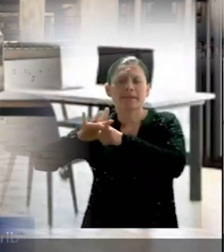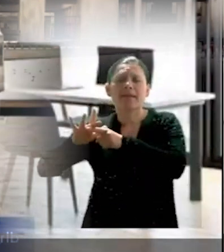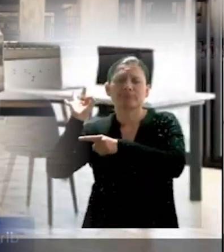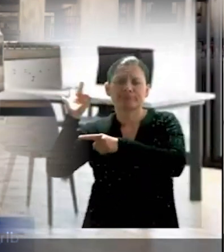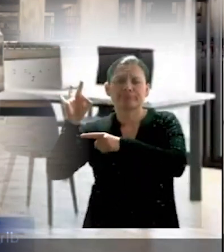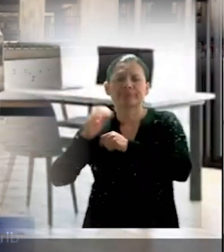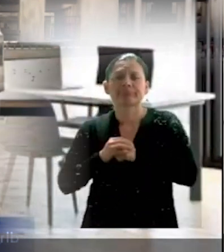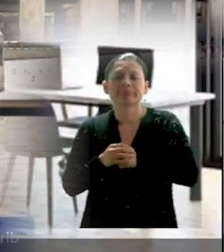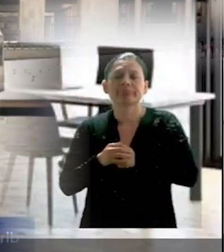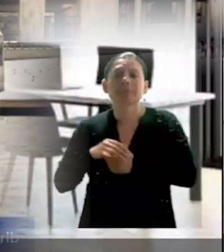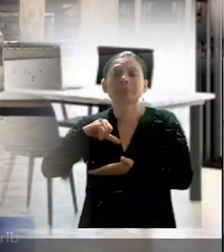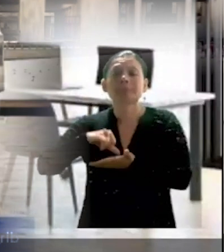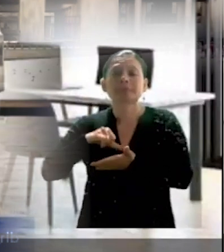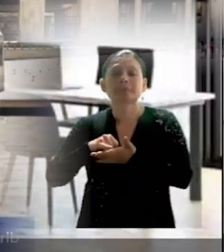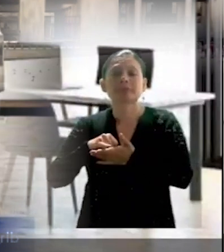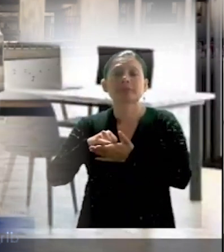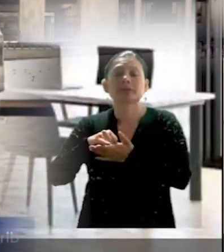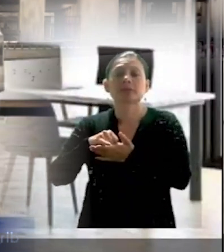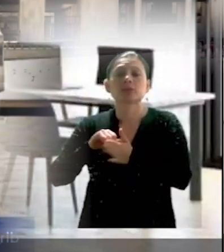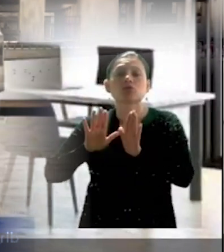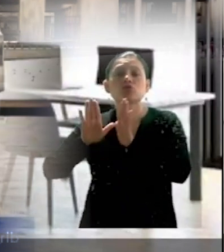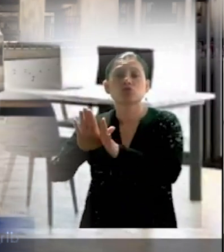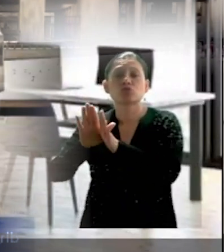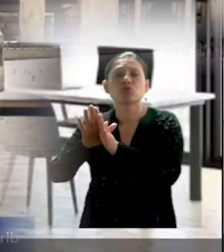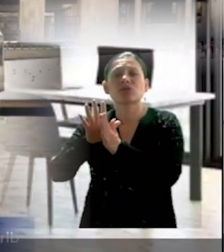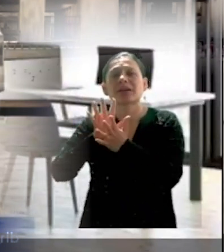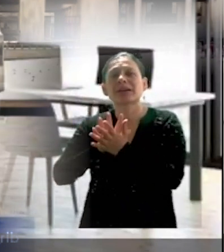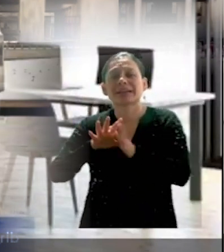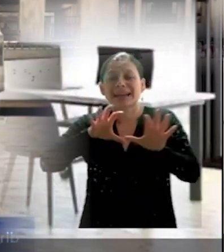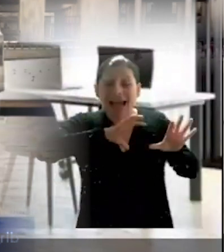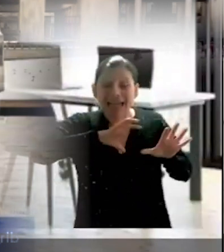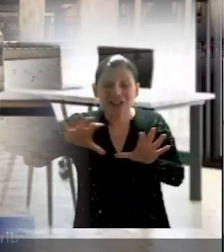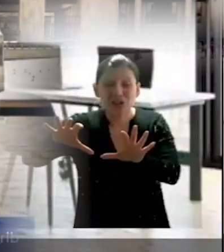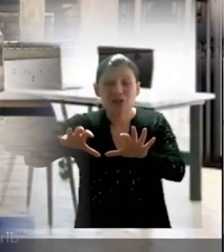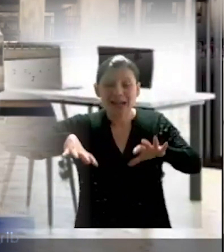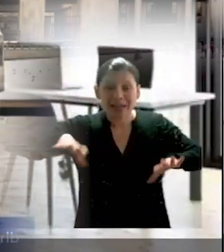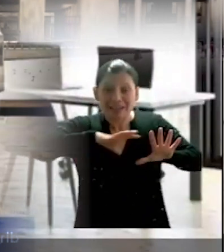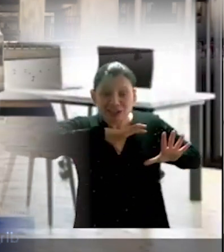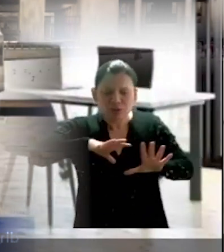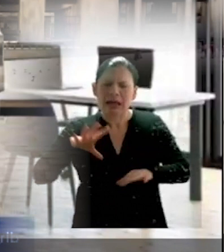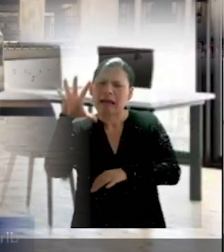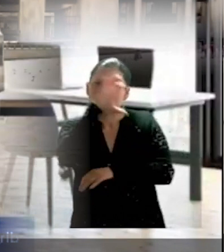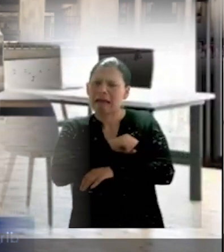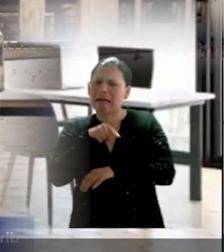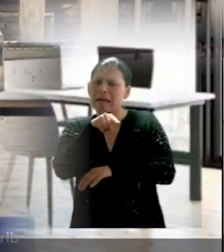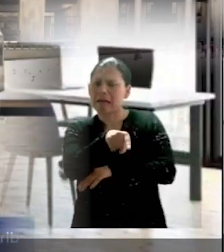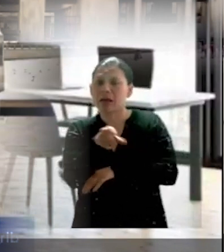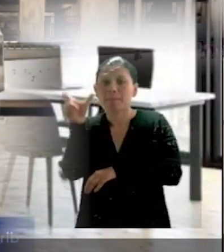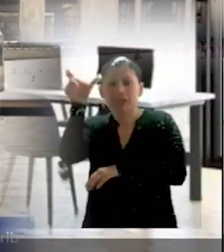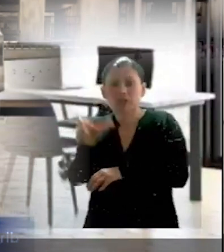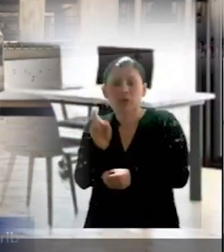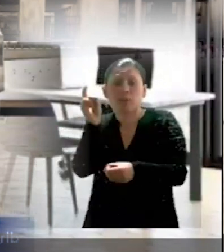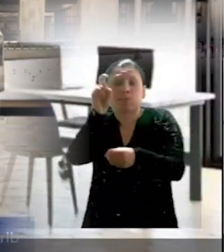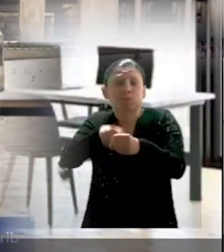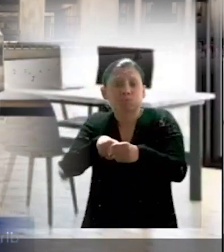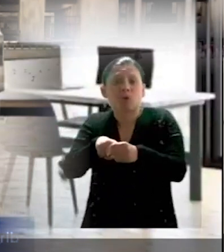un contexto fáctico similar, personas que no hubieran podido ser parte de un grupo de personas imponiendo una acción de